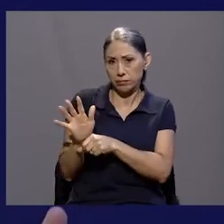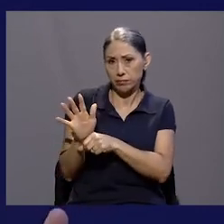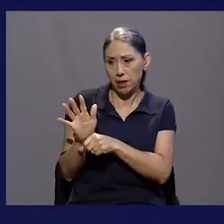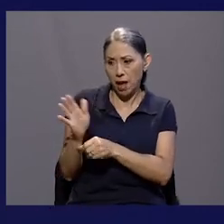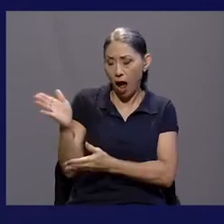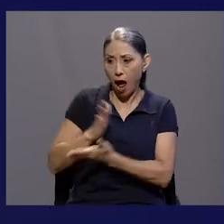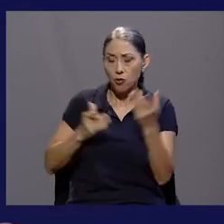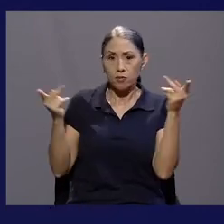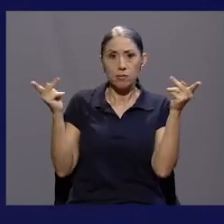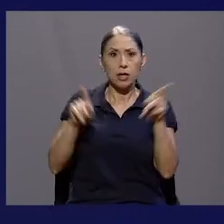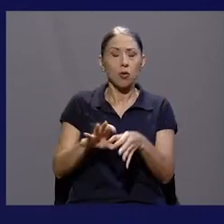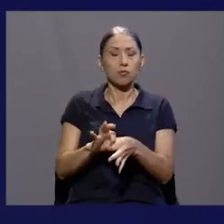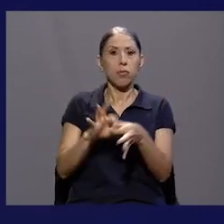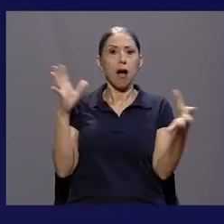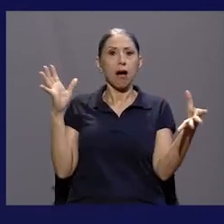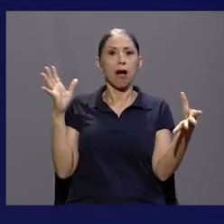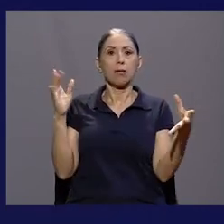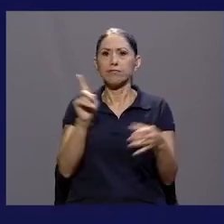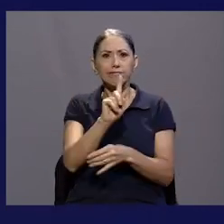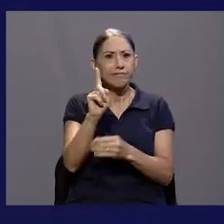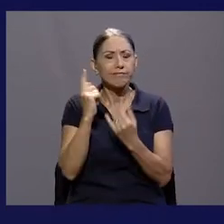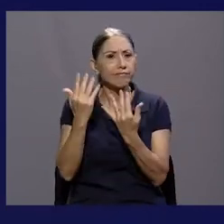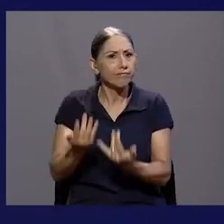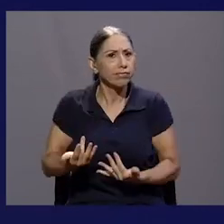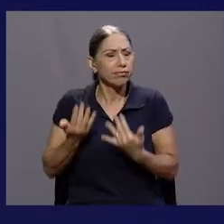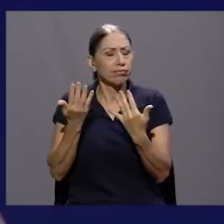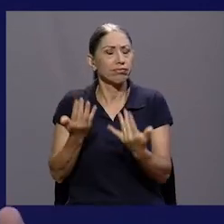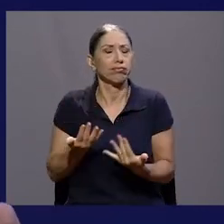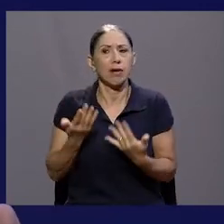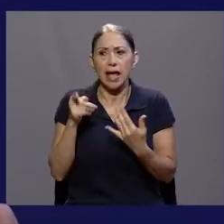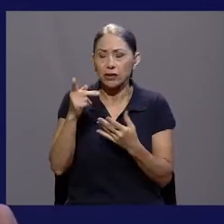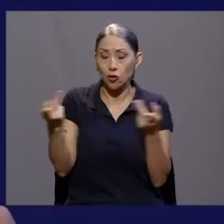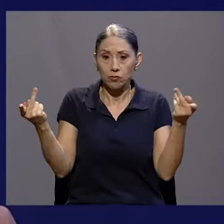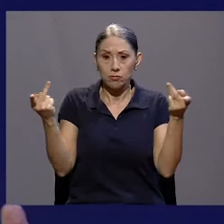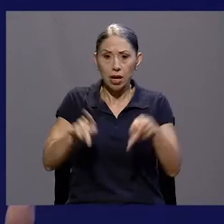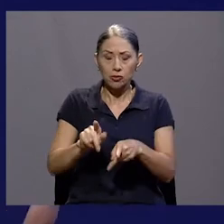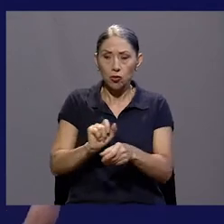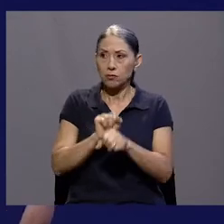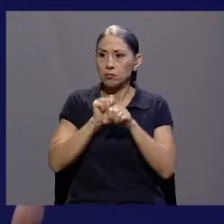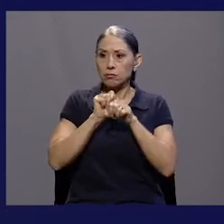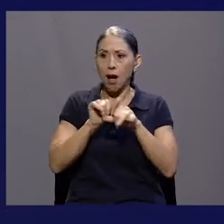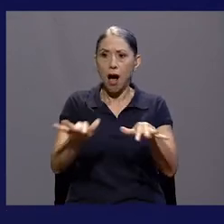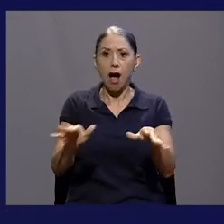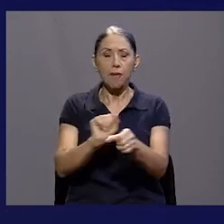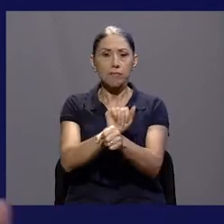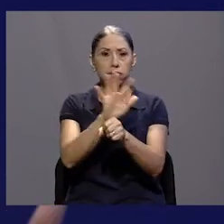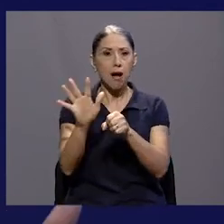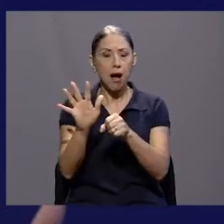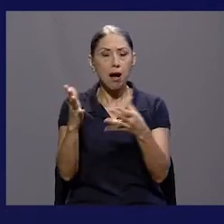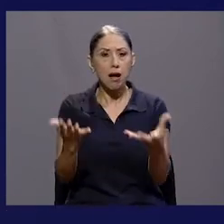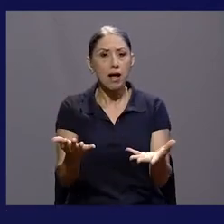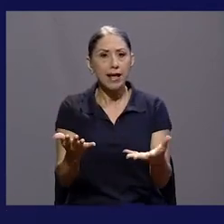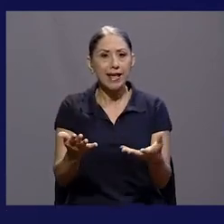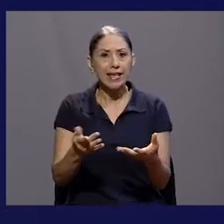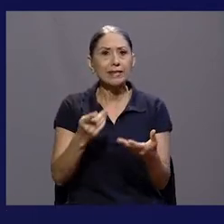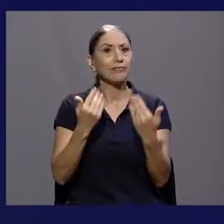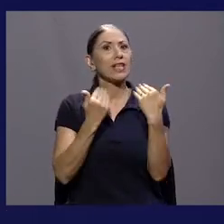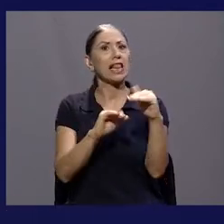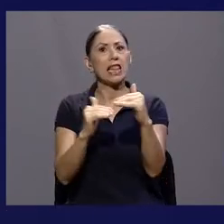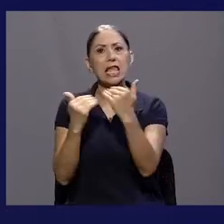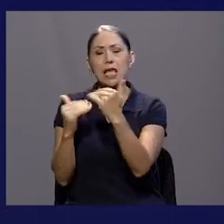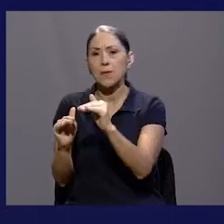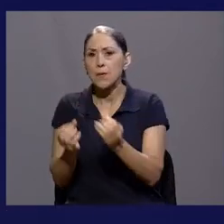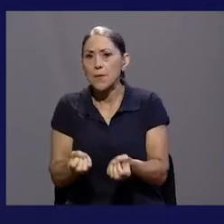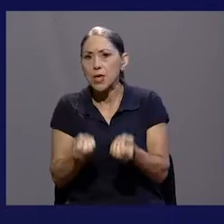muy abrupto algo que nadie estaba esperando que se nos presentó de repente y que nos condicionó de manera muy